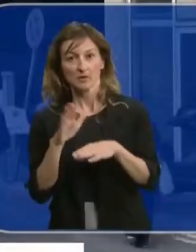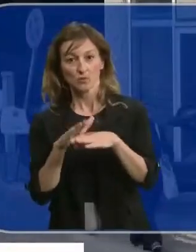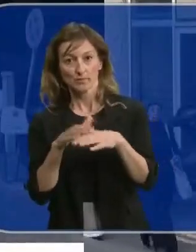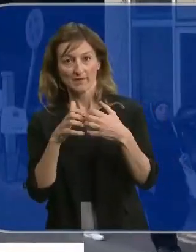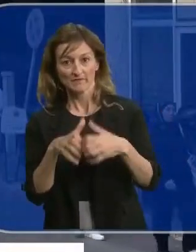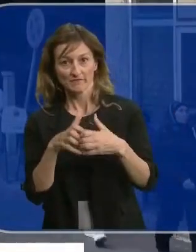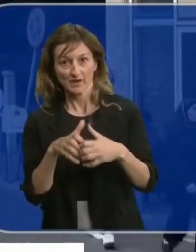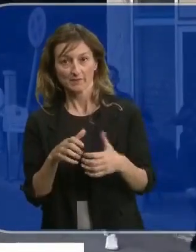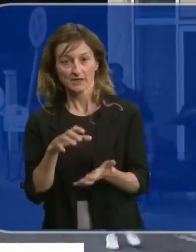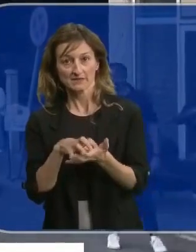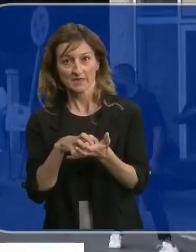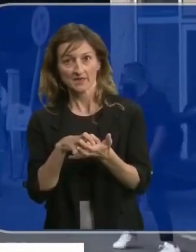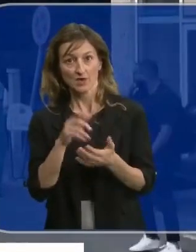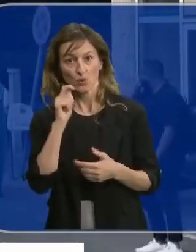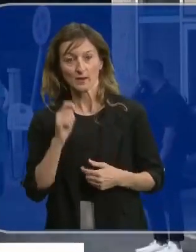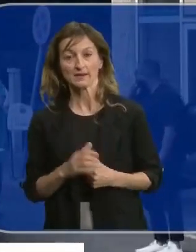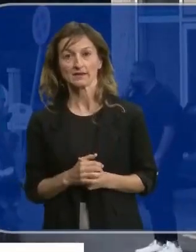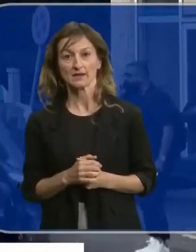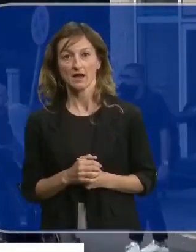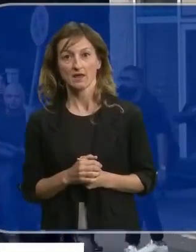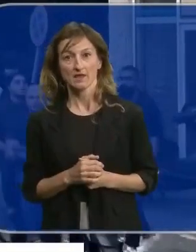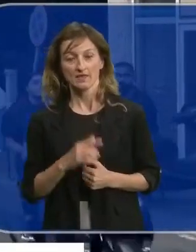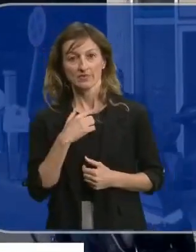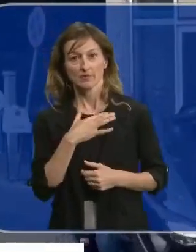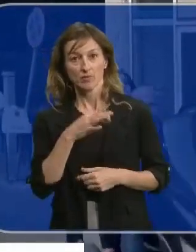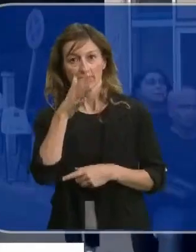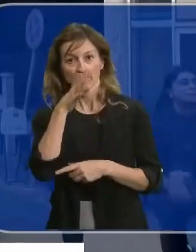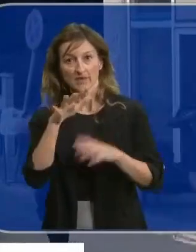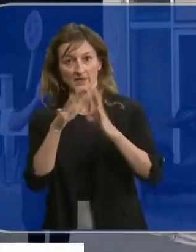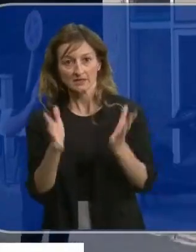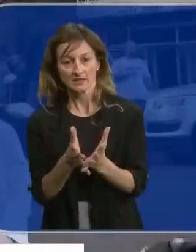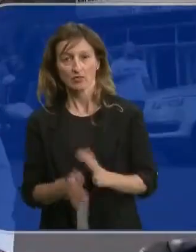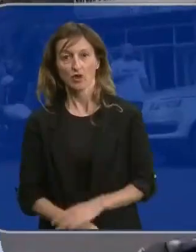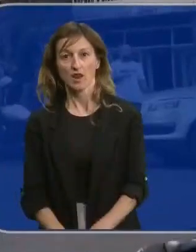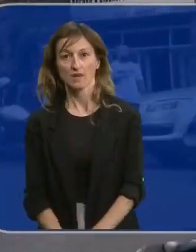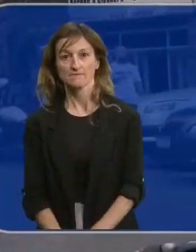fabricante con sede en Hungría a quien ya ha amenazado con una demanda